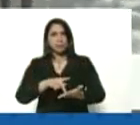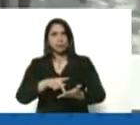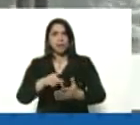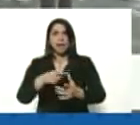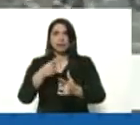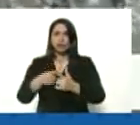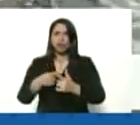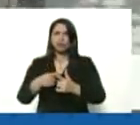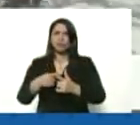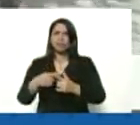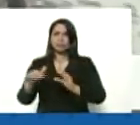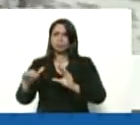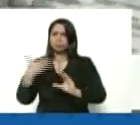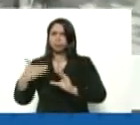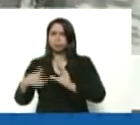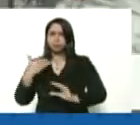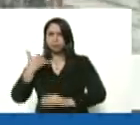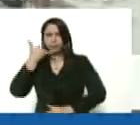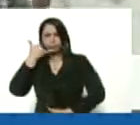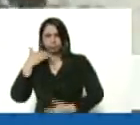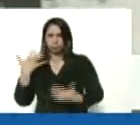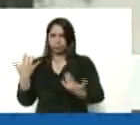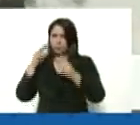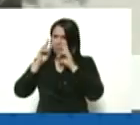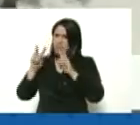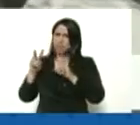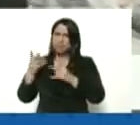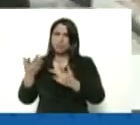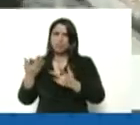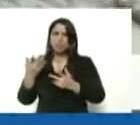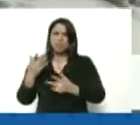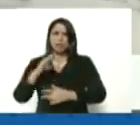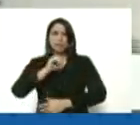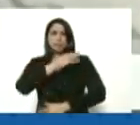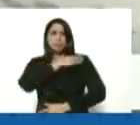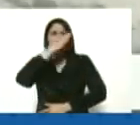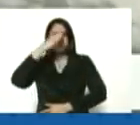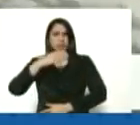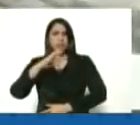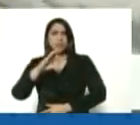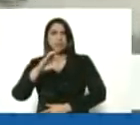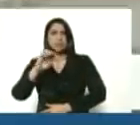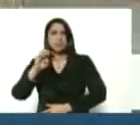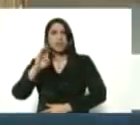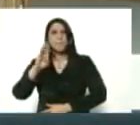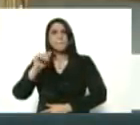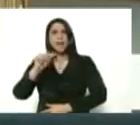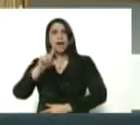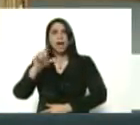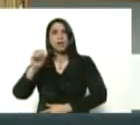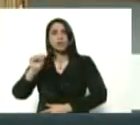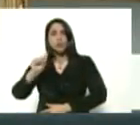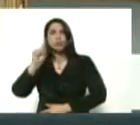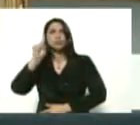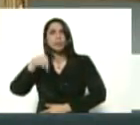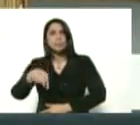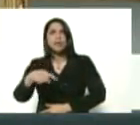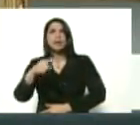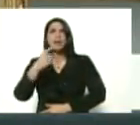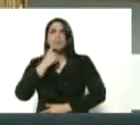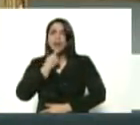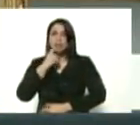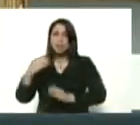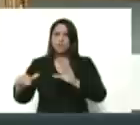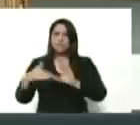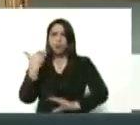a llegar los mensajes del almirante en jefe Ceballos, del general en jefe Padrino,